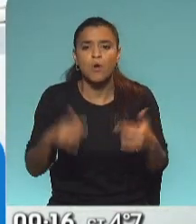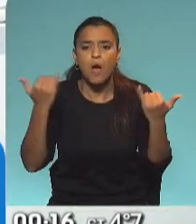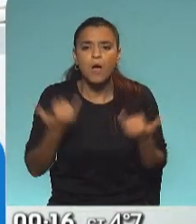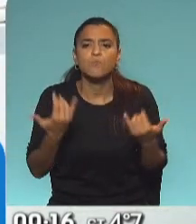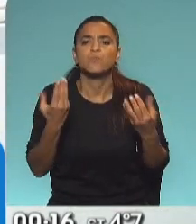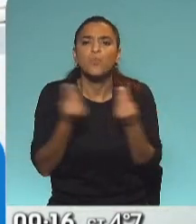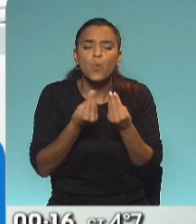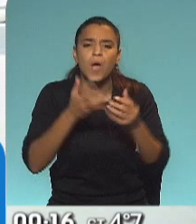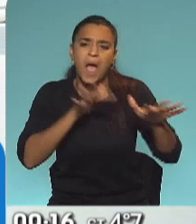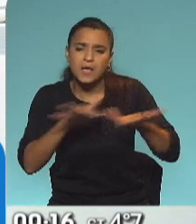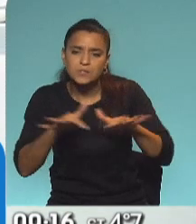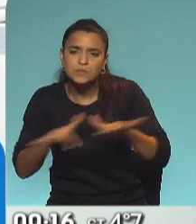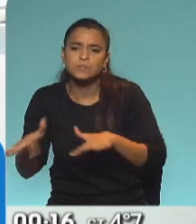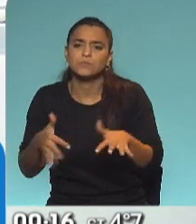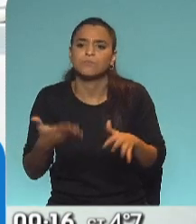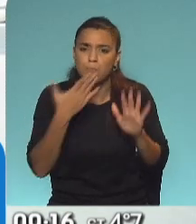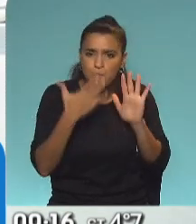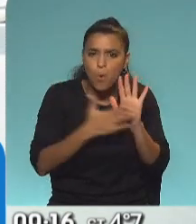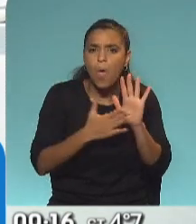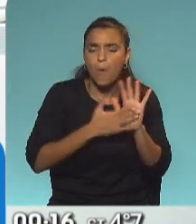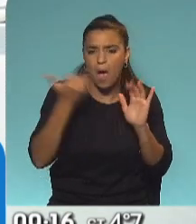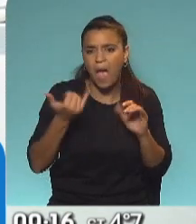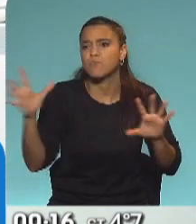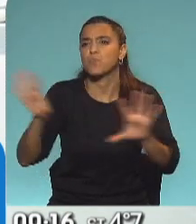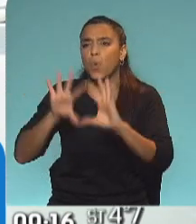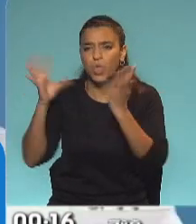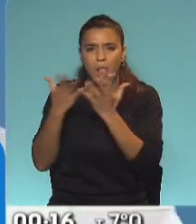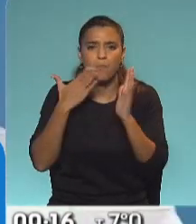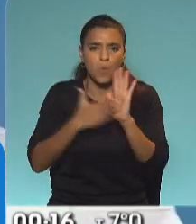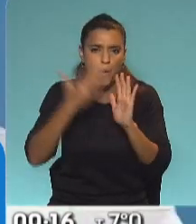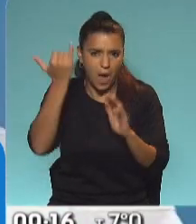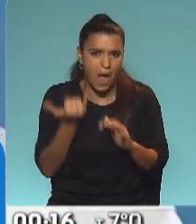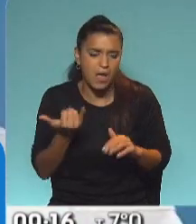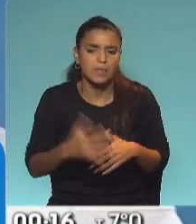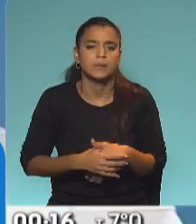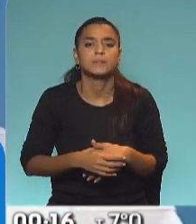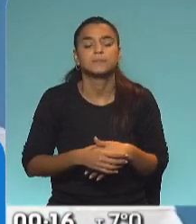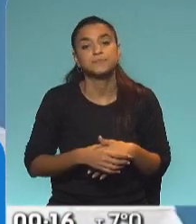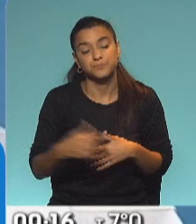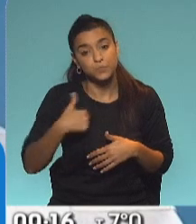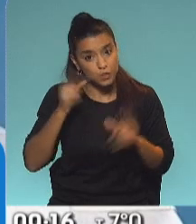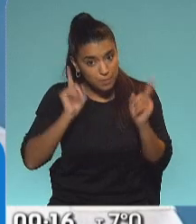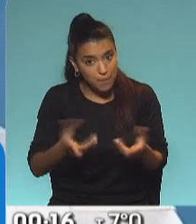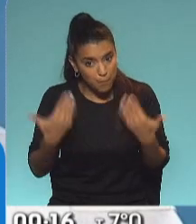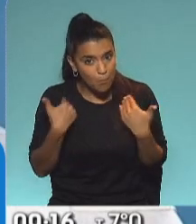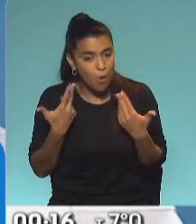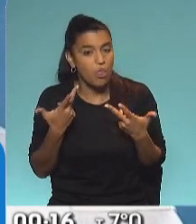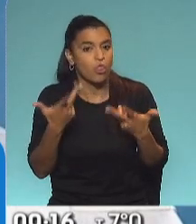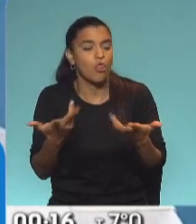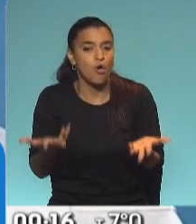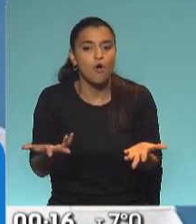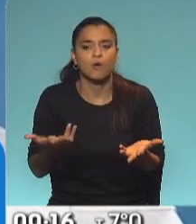de acciones de probada eficacia a nivel mundial y que yo también podría dar cuenta